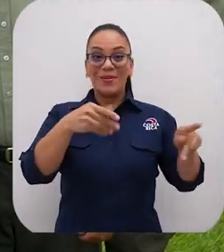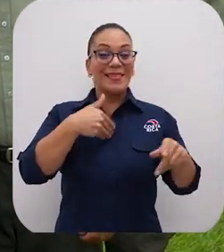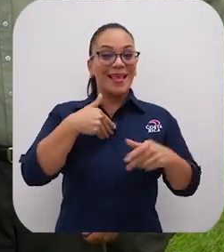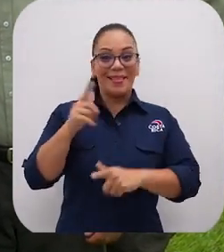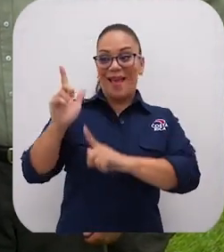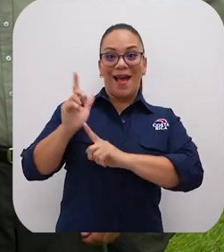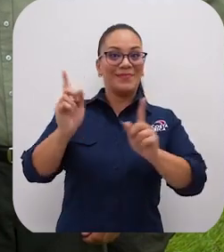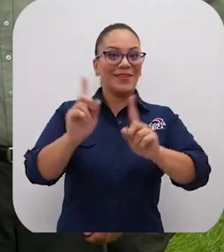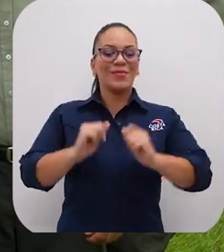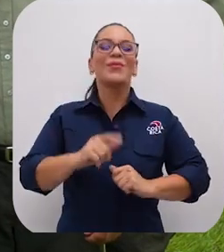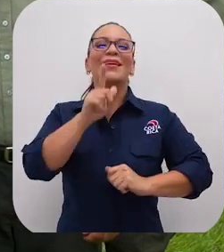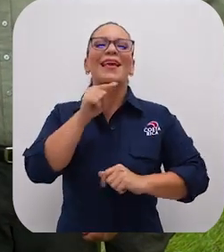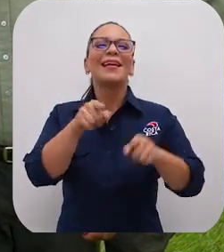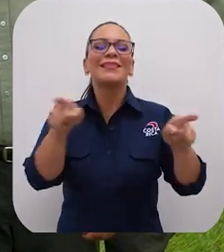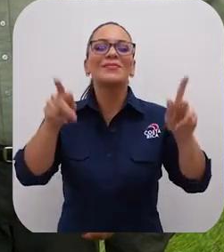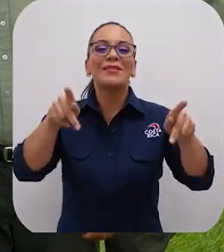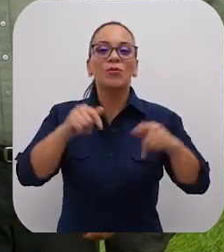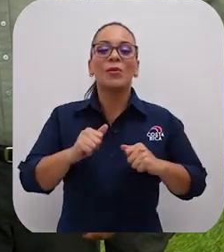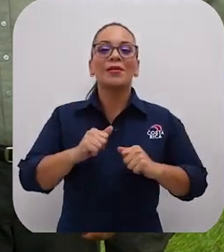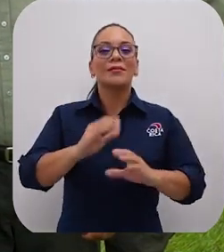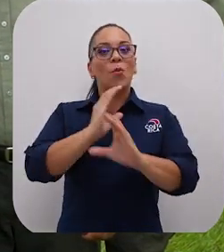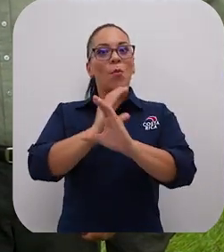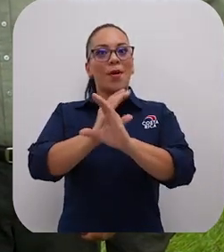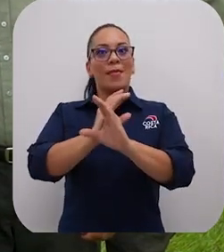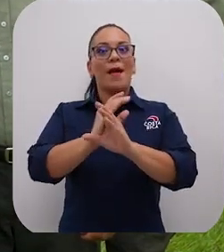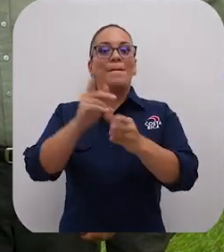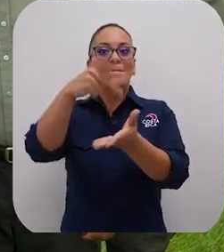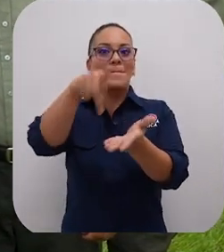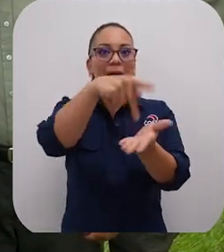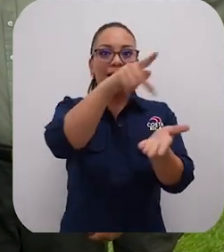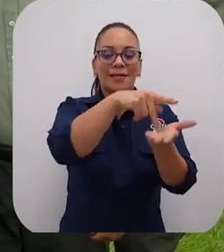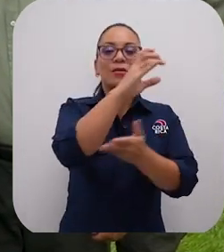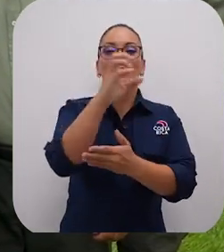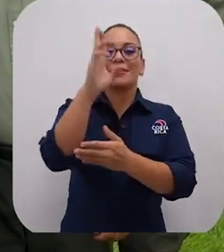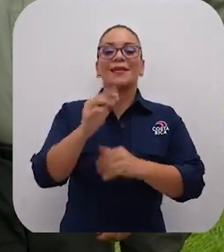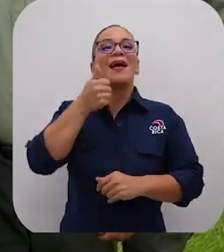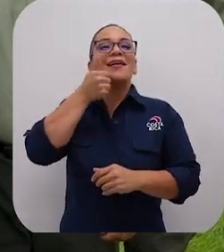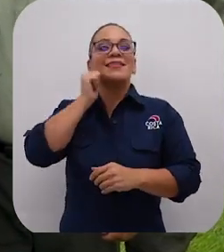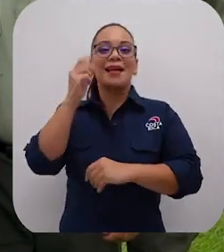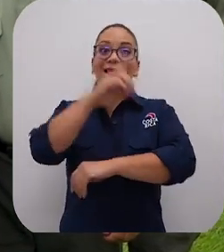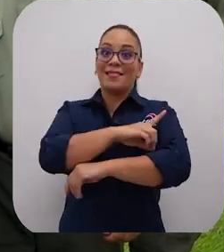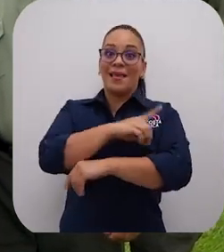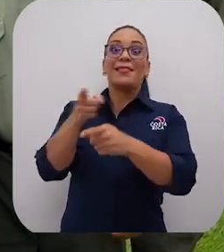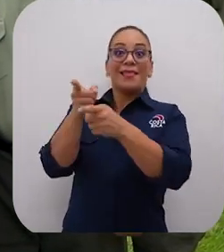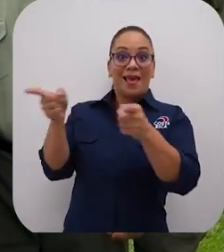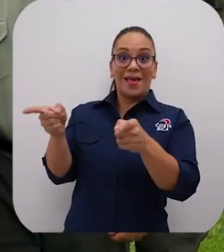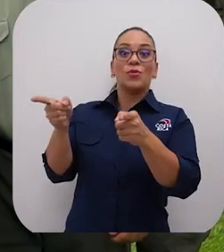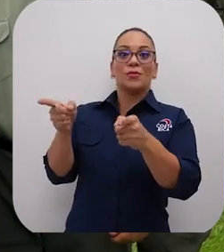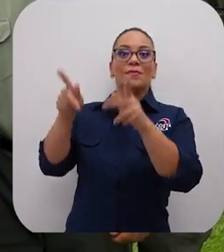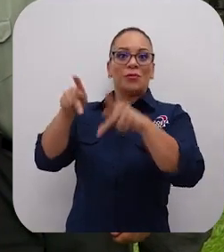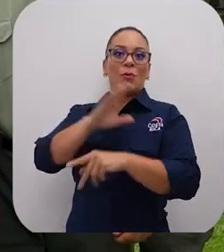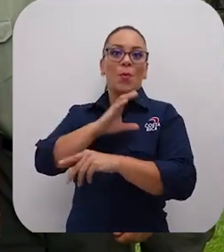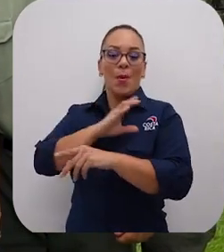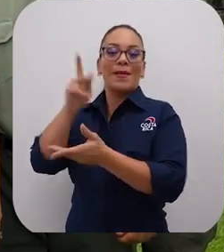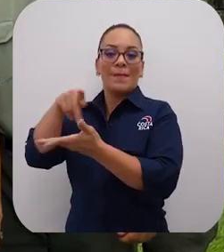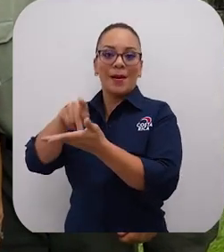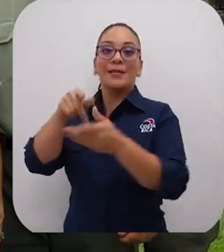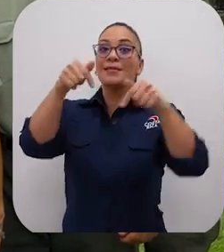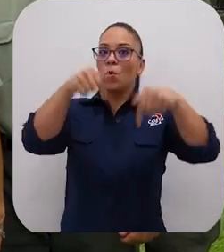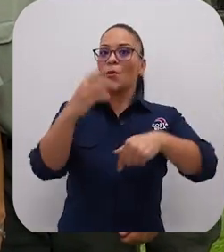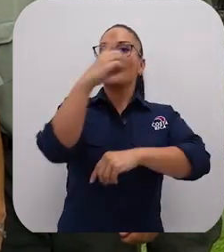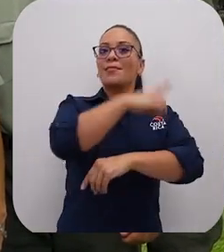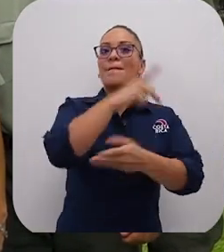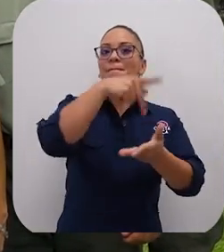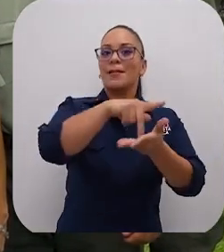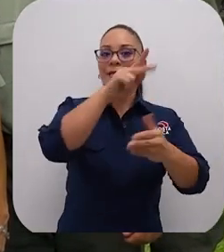vean, ninguno trae armas. Son los guardaparques de Costa Rica. Ayer fue el día de ellos y hoy es el